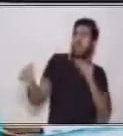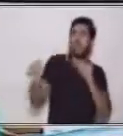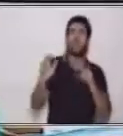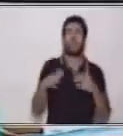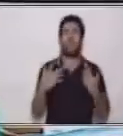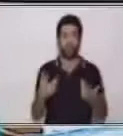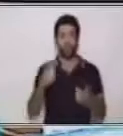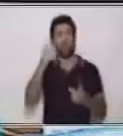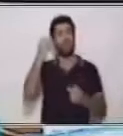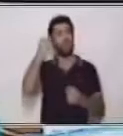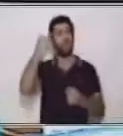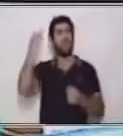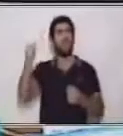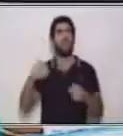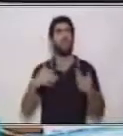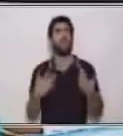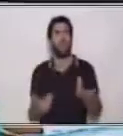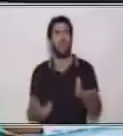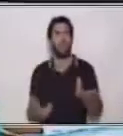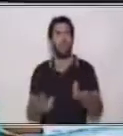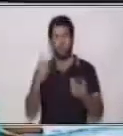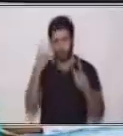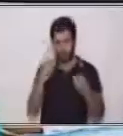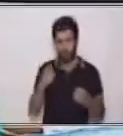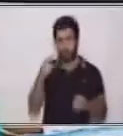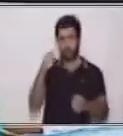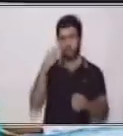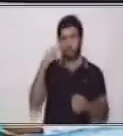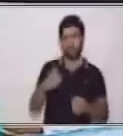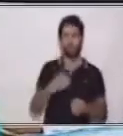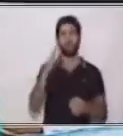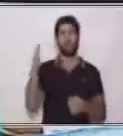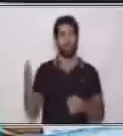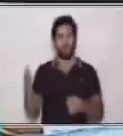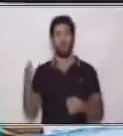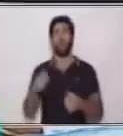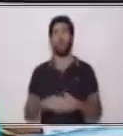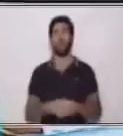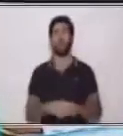imagínate. Escucha bien, vamos a ver el siguiente personaje.